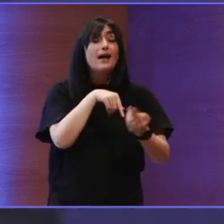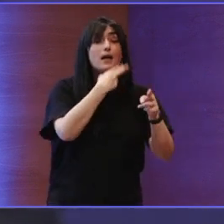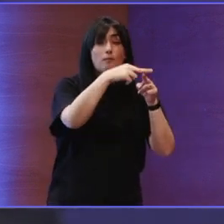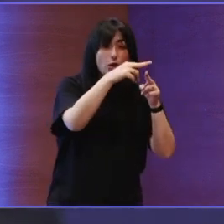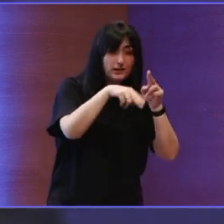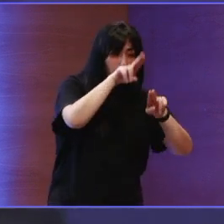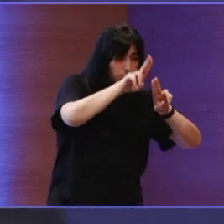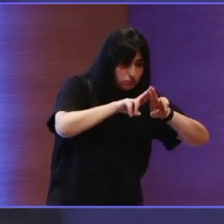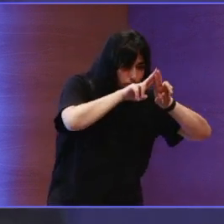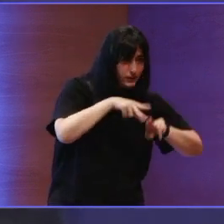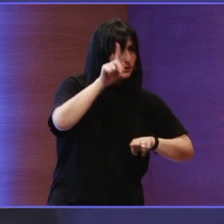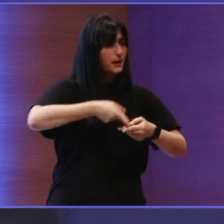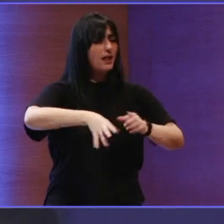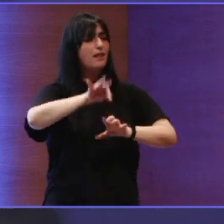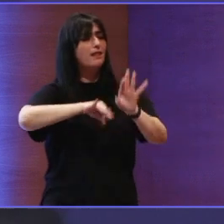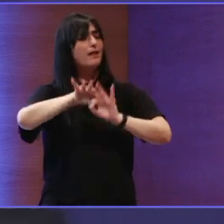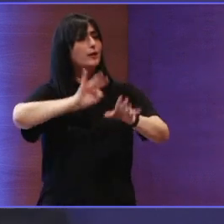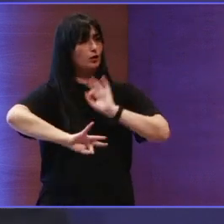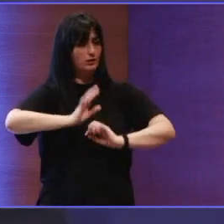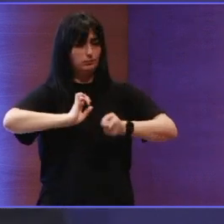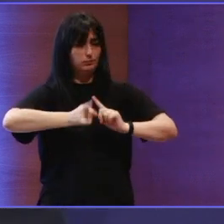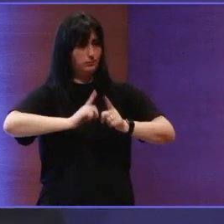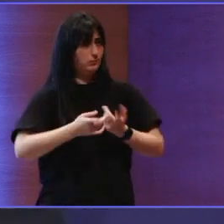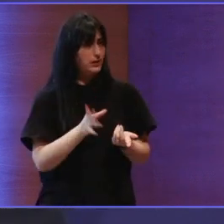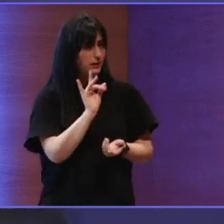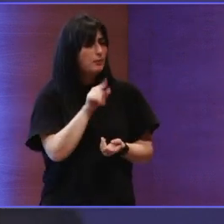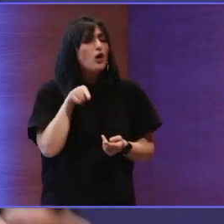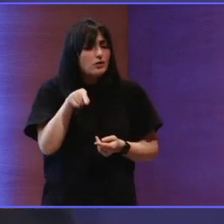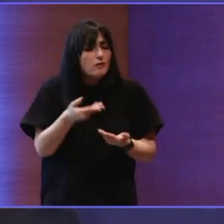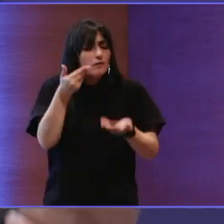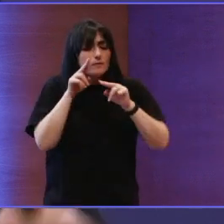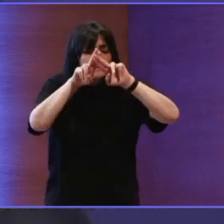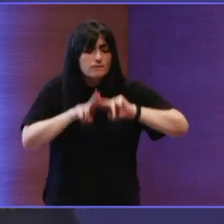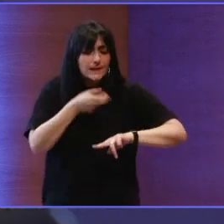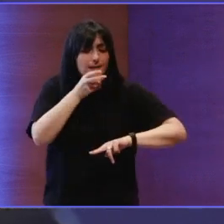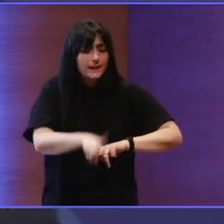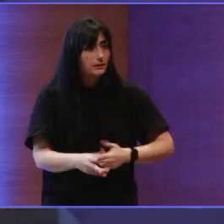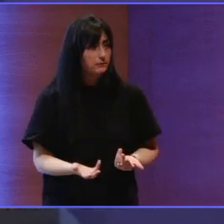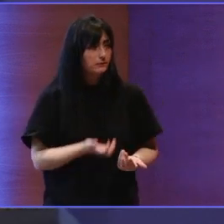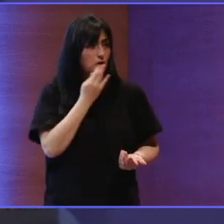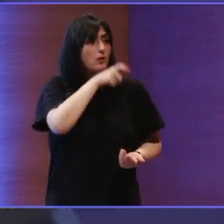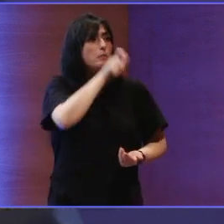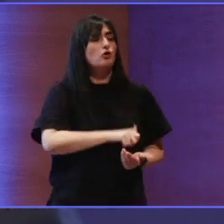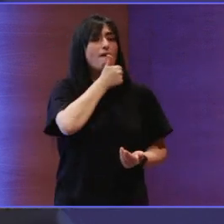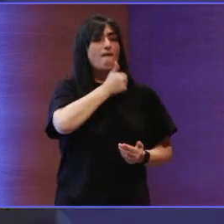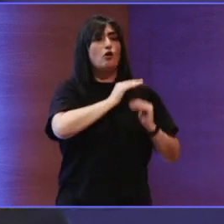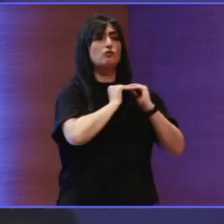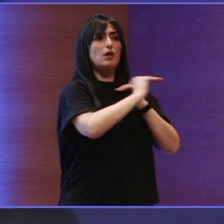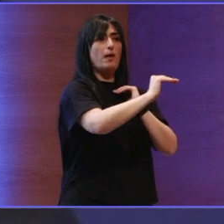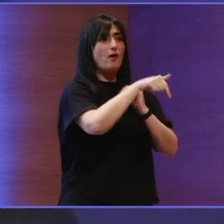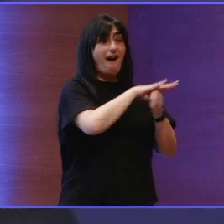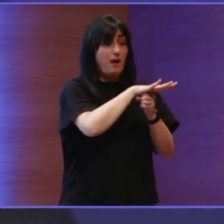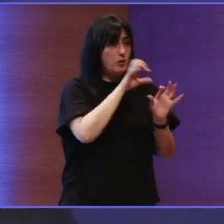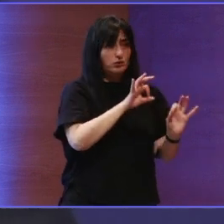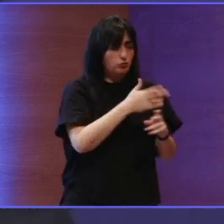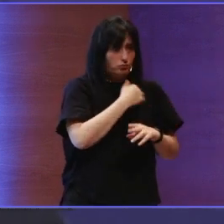de decisiones Pero quién valora las no tomas de decisiones ser conservador en este ámbito es terriblemente cómodo la primera vez